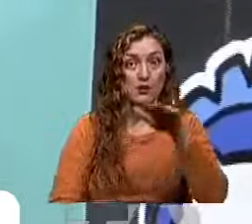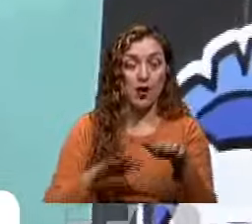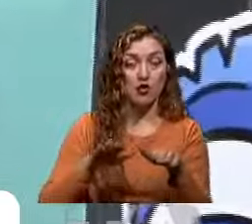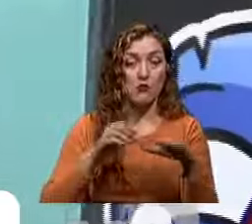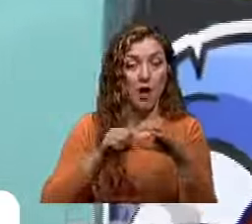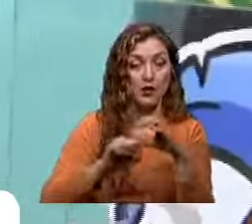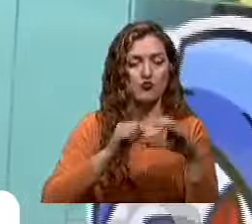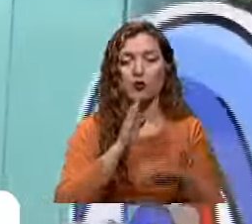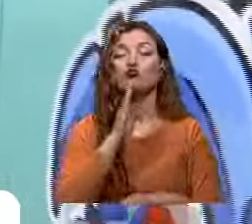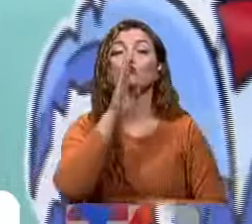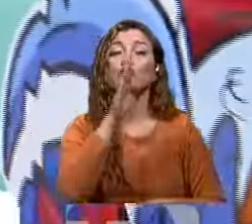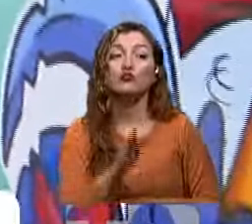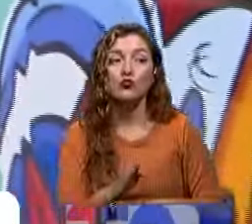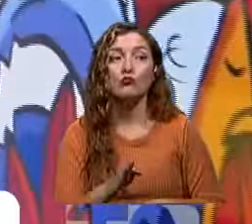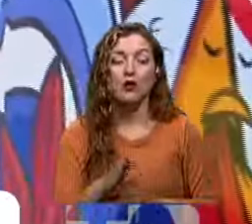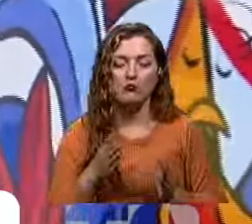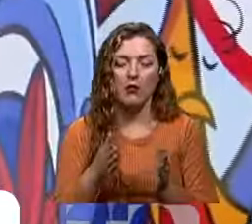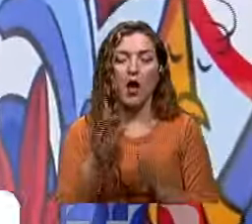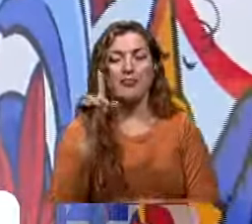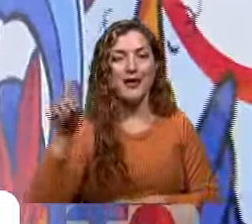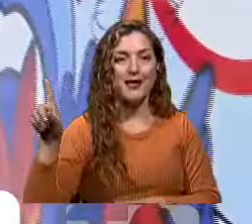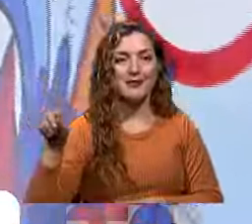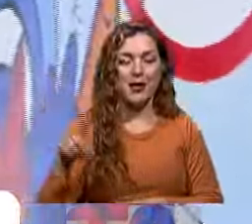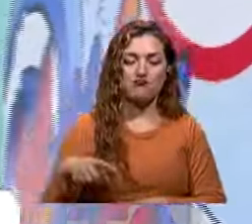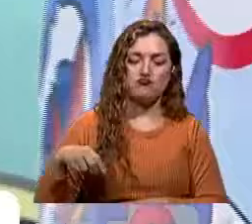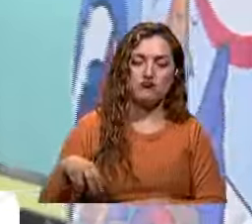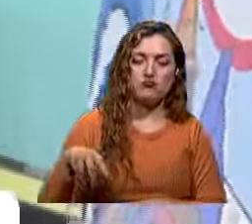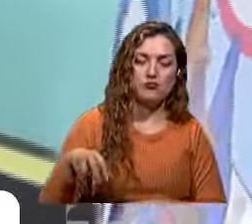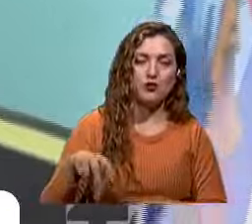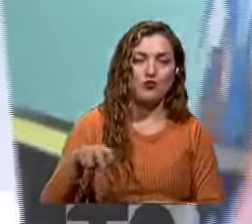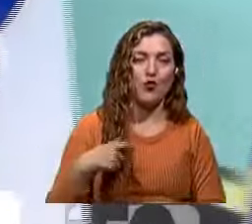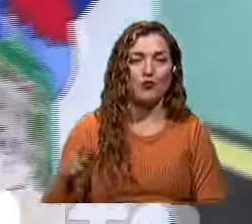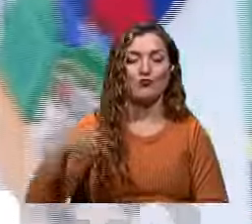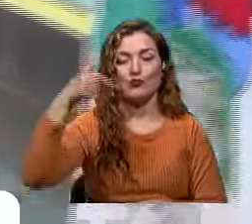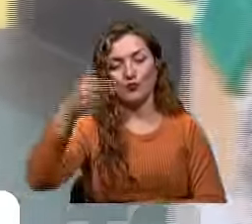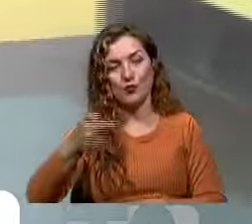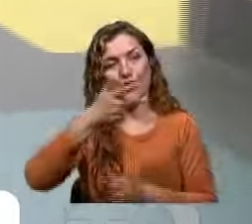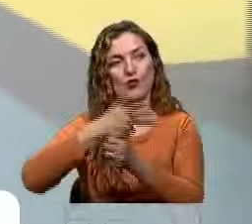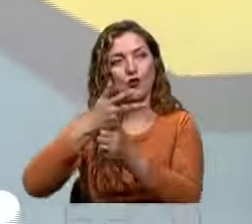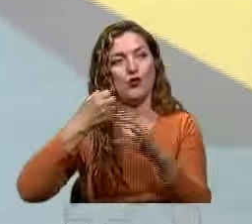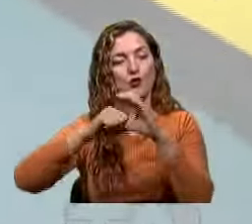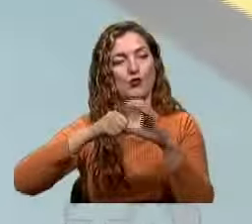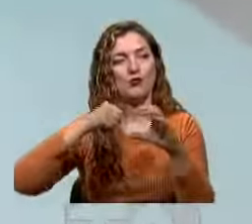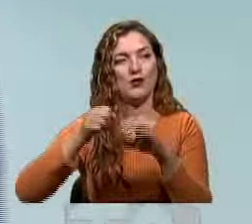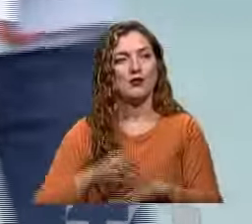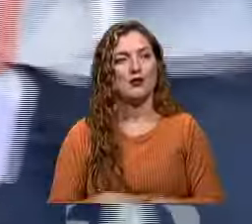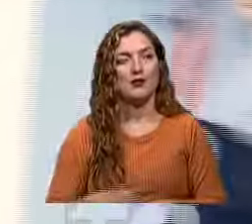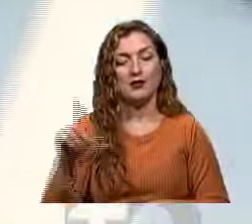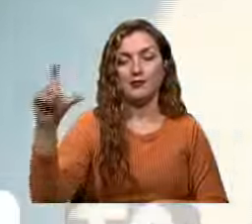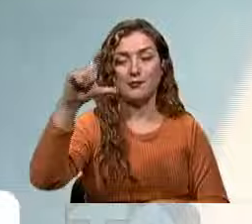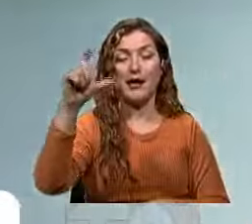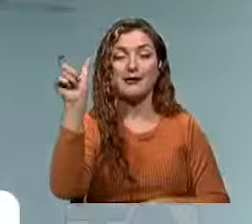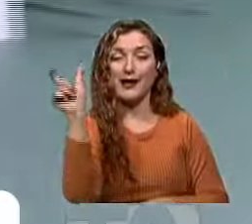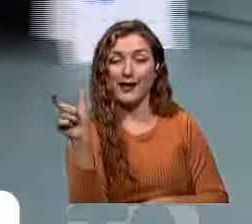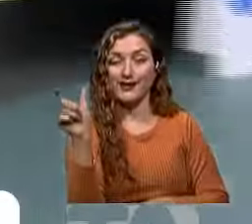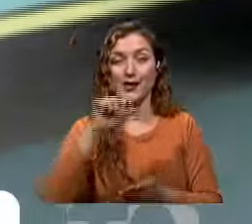Quito, hágalo siempre por su derecha. Amigos, yo me voy a mi siguiente cobertura en Metro de Quito. Tengo aquí ya mi